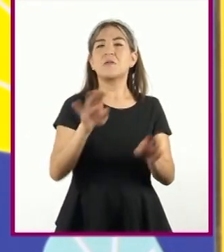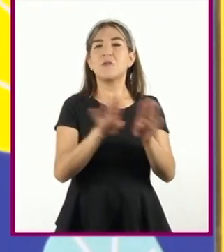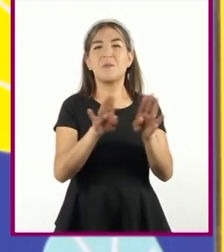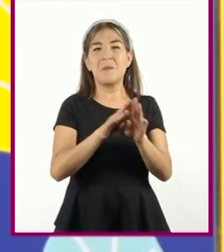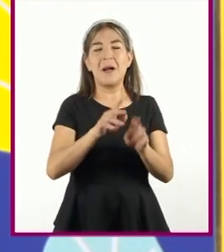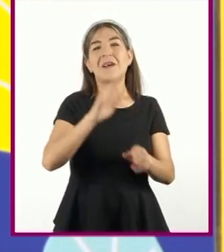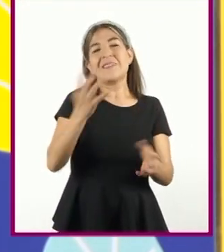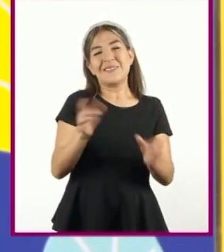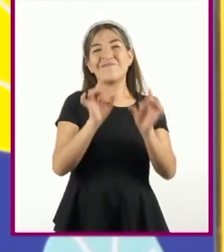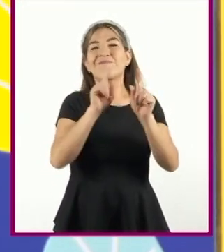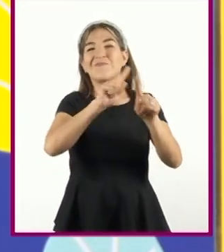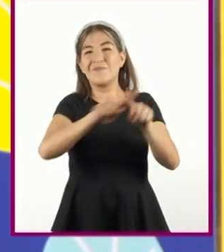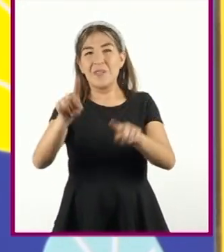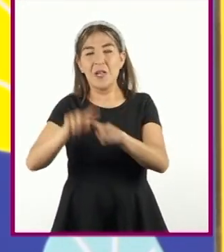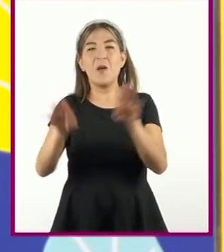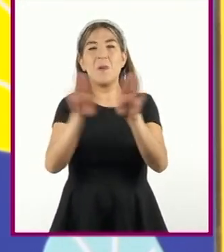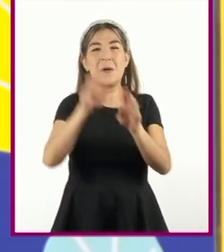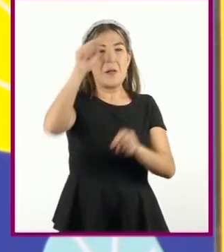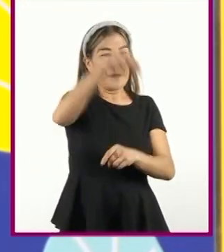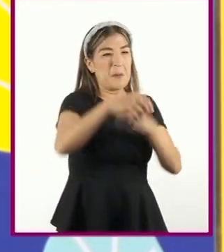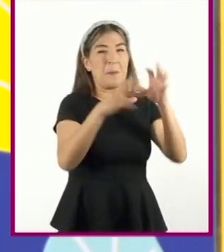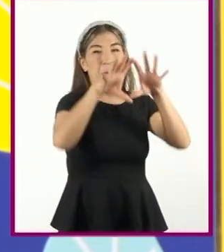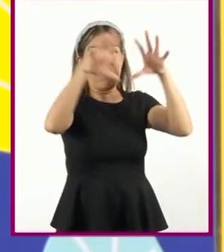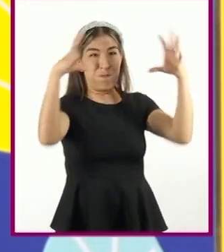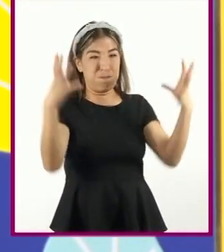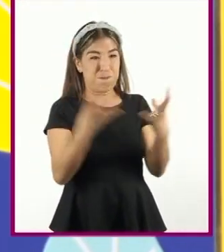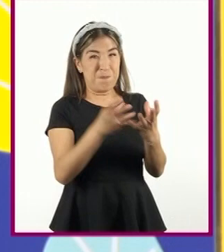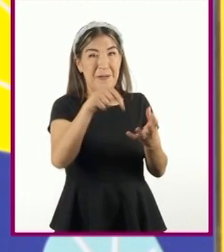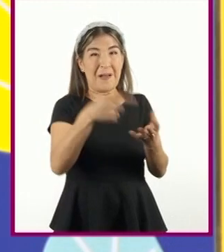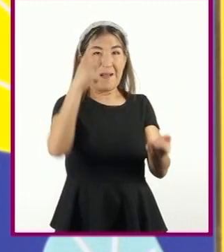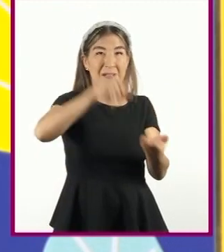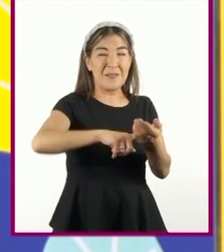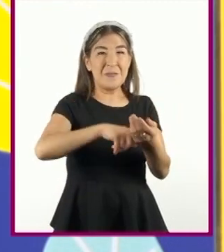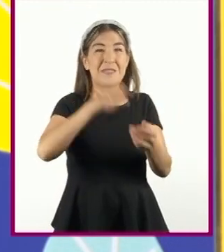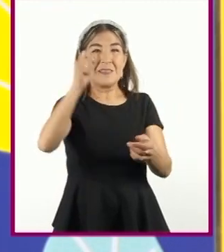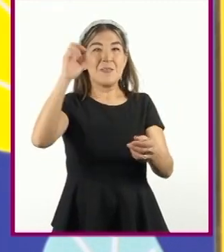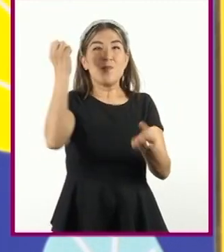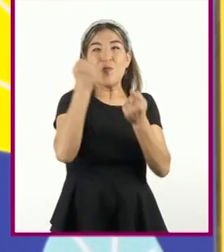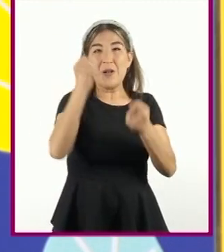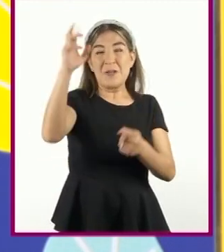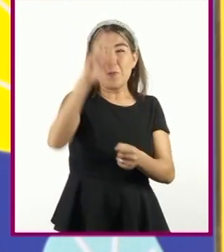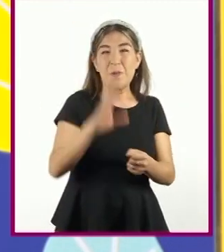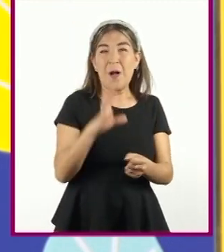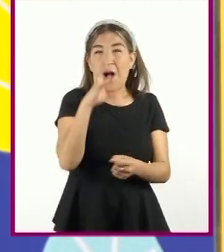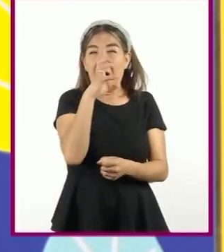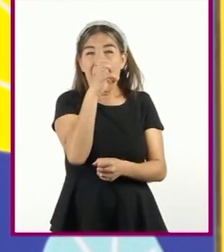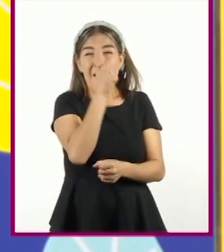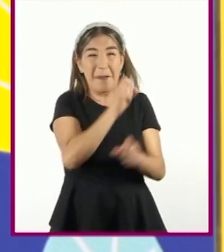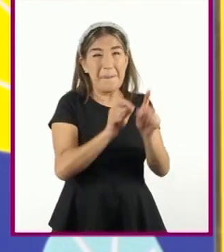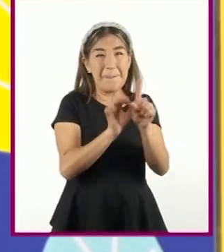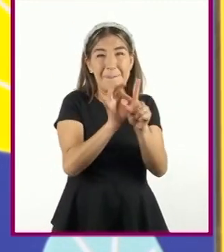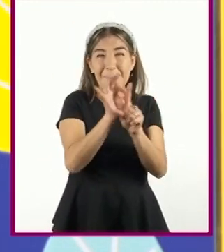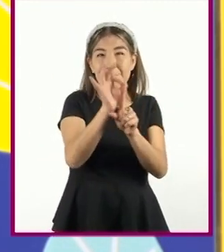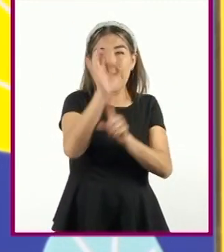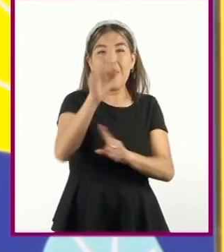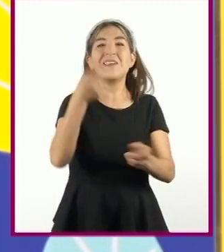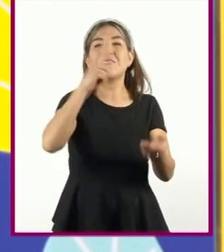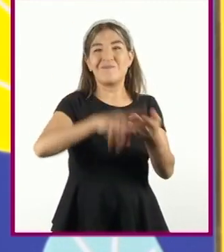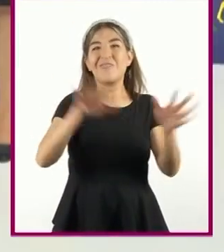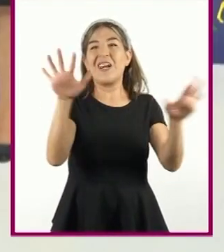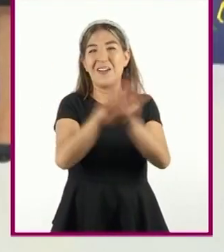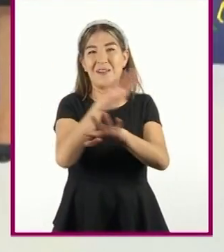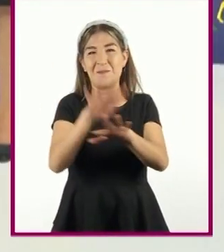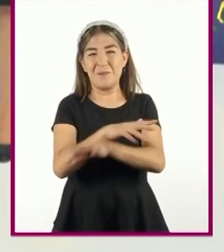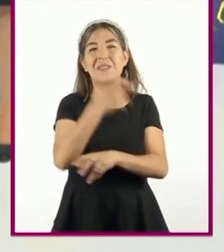de diferentes sustancias hacia la atmósfera, así como al aumento progresivo de la temperatura y el cambio